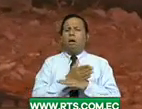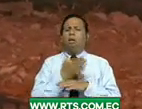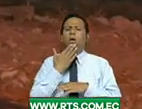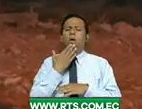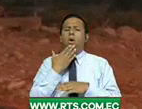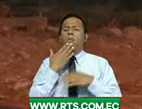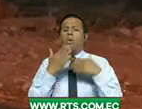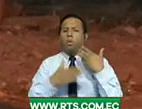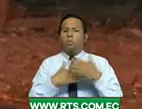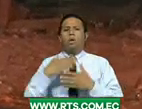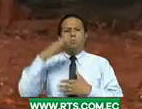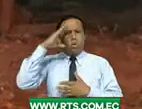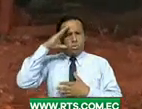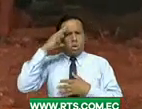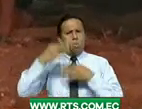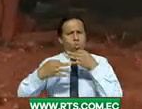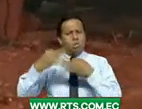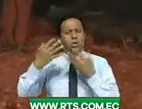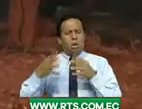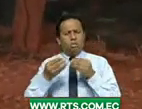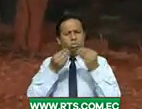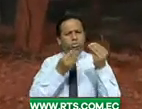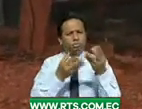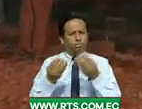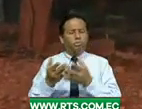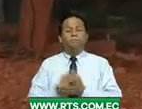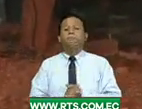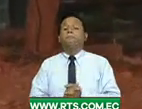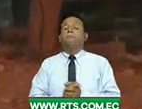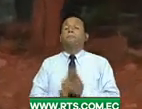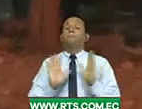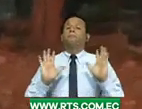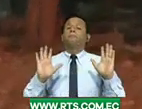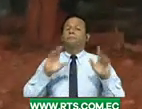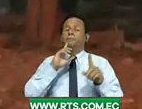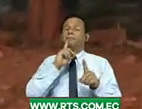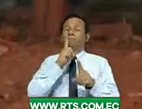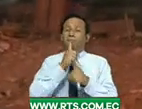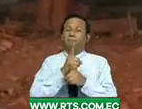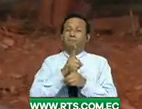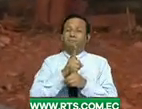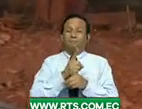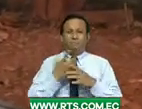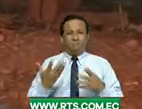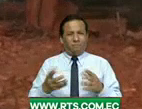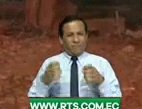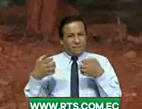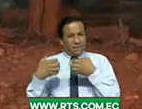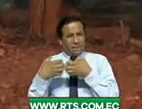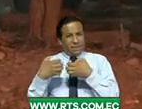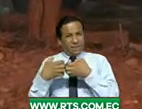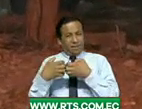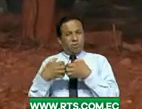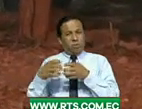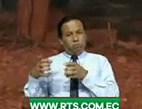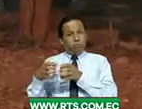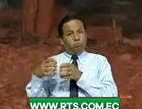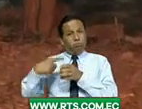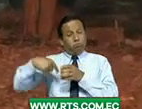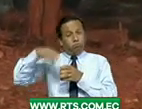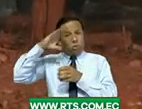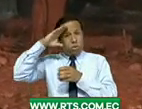estará por acá la policía judicial y, como es natural, el equipo de Bravo 2, es decir, de criminalística, en